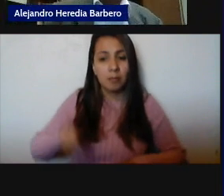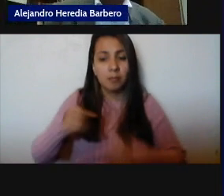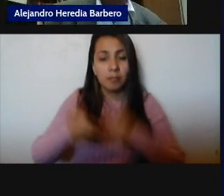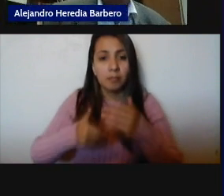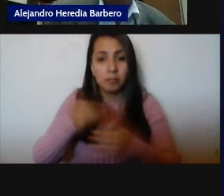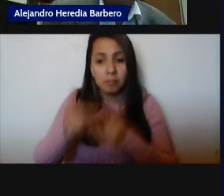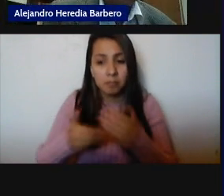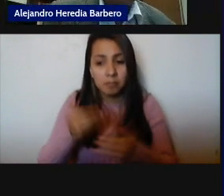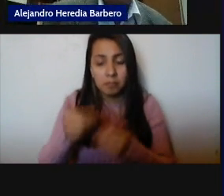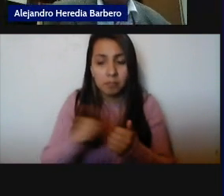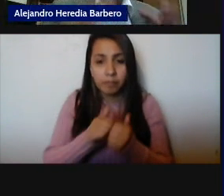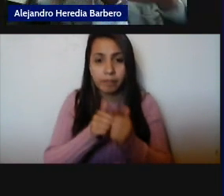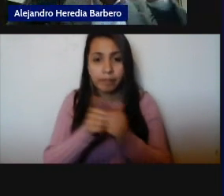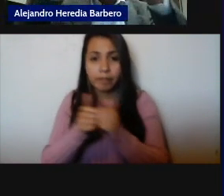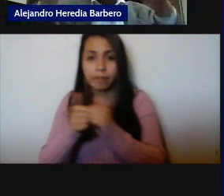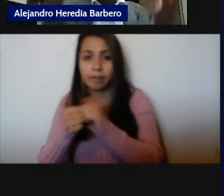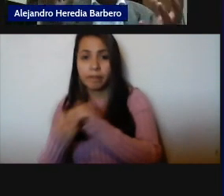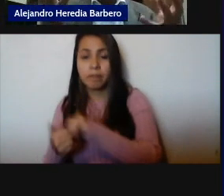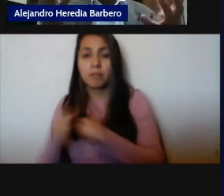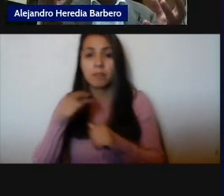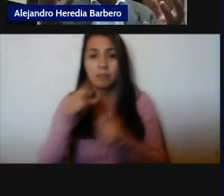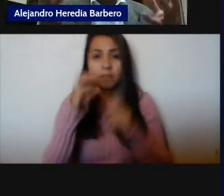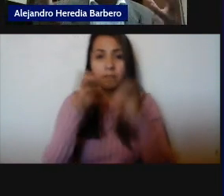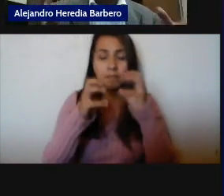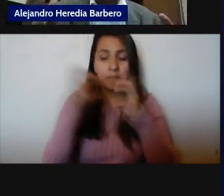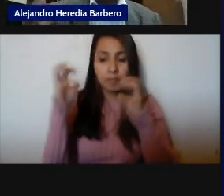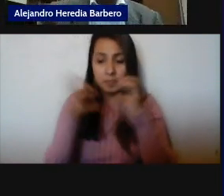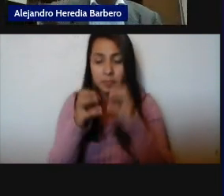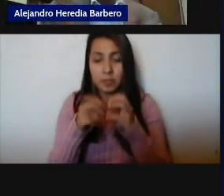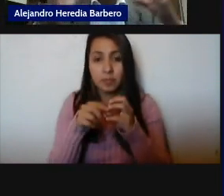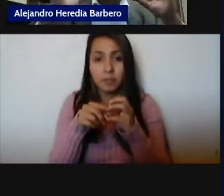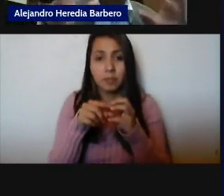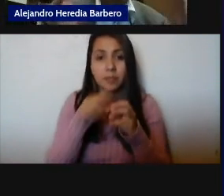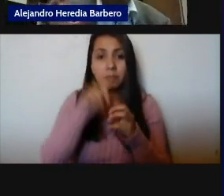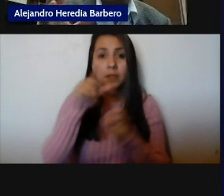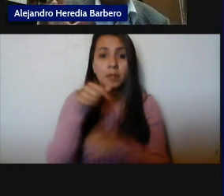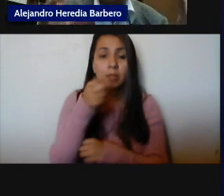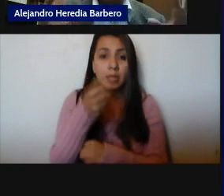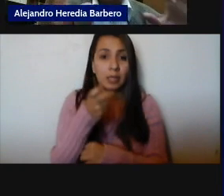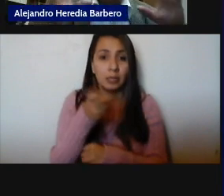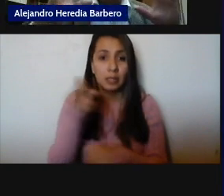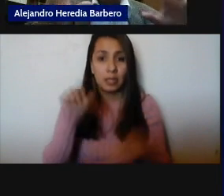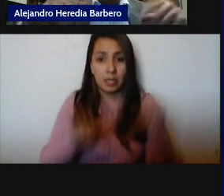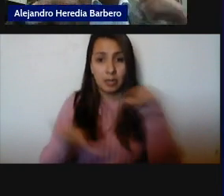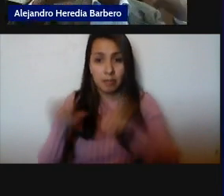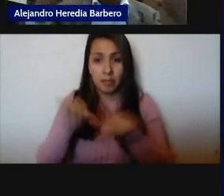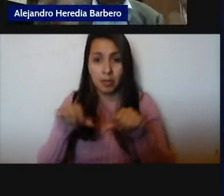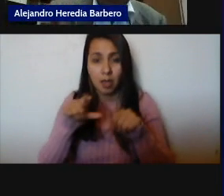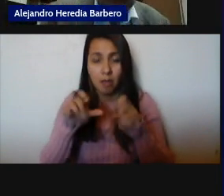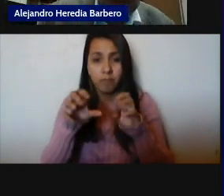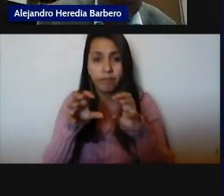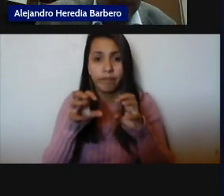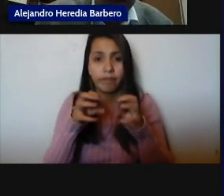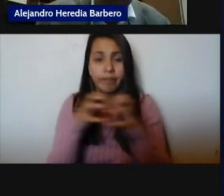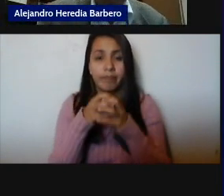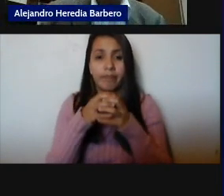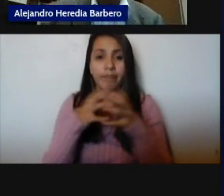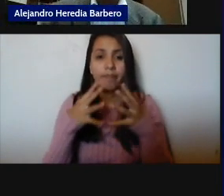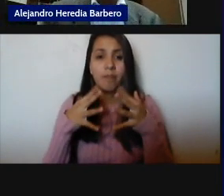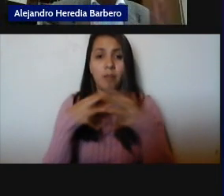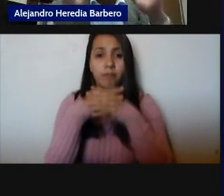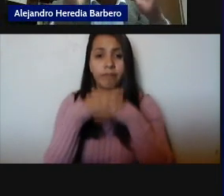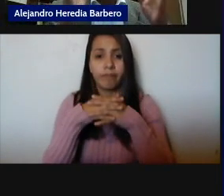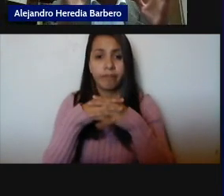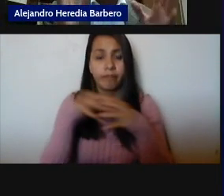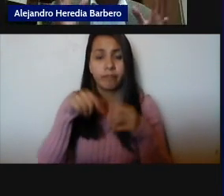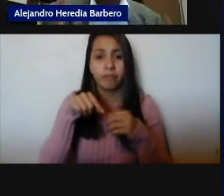ya con cierta capacidad de actividad, y entonces se me van a formar estas pelotitas y esta fisicoquímica compleja se encierra en la